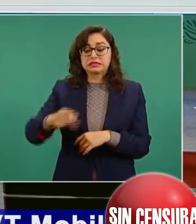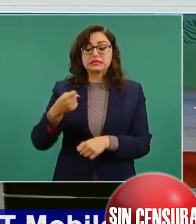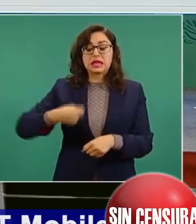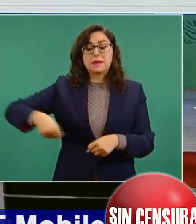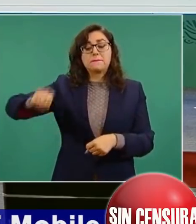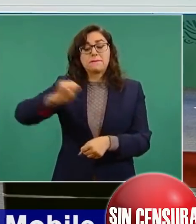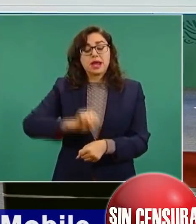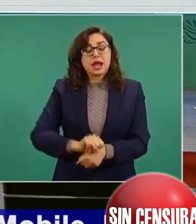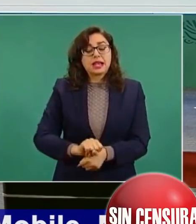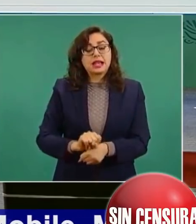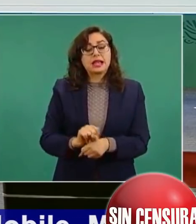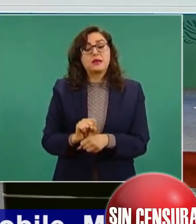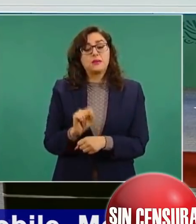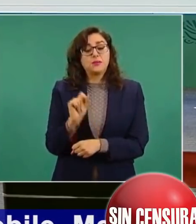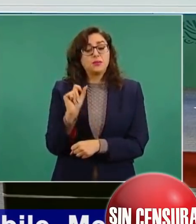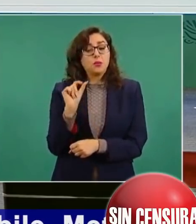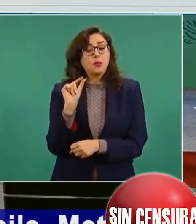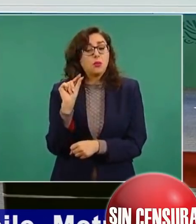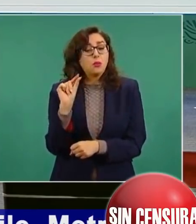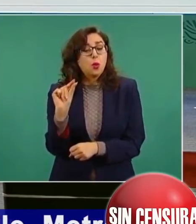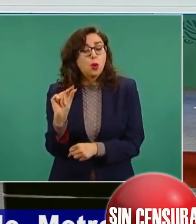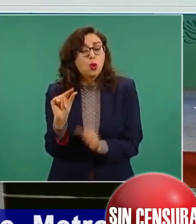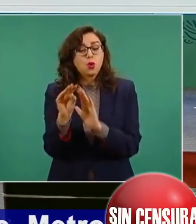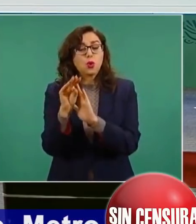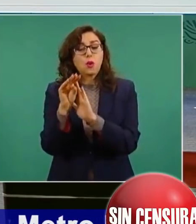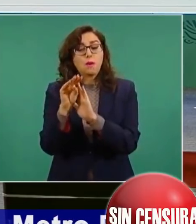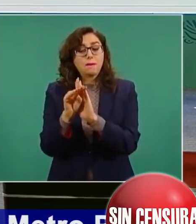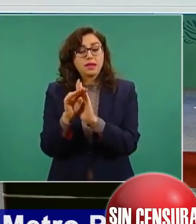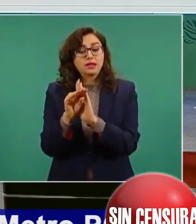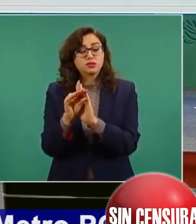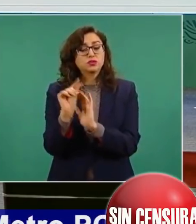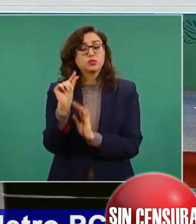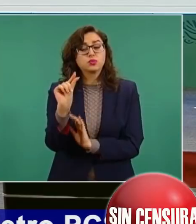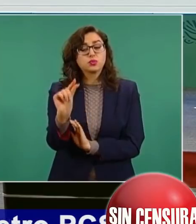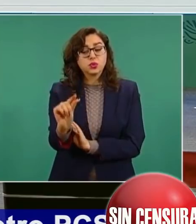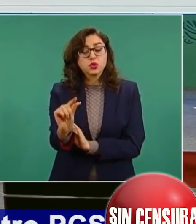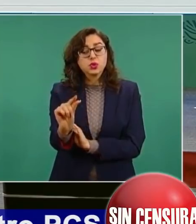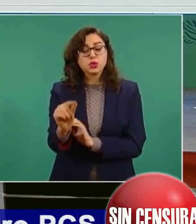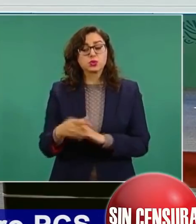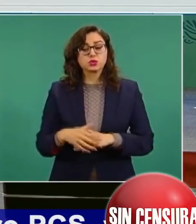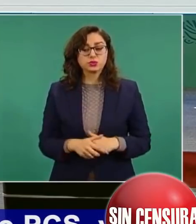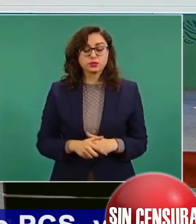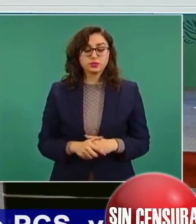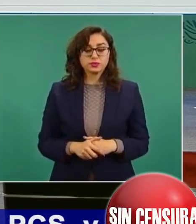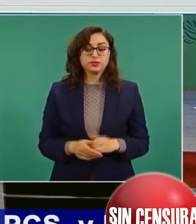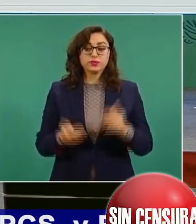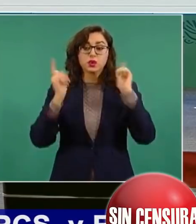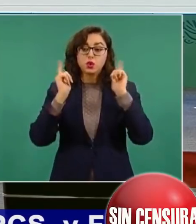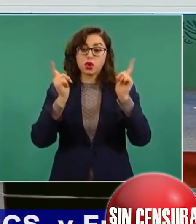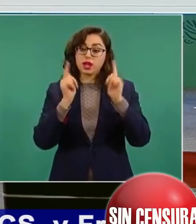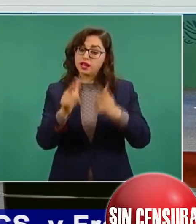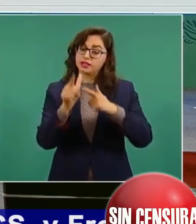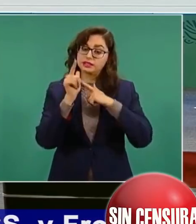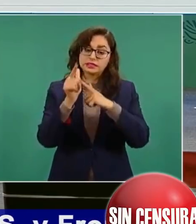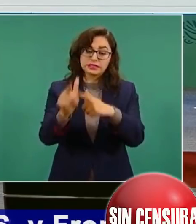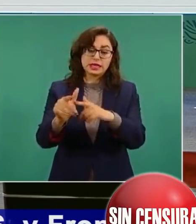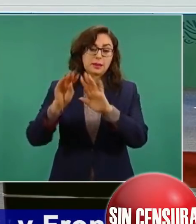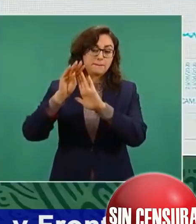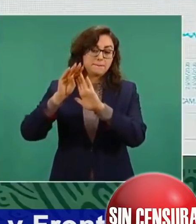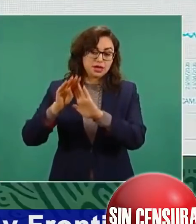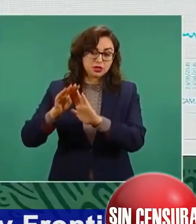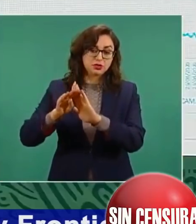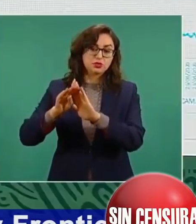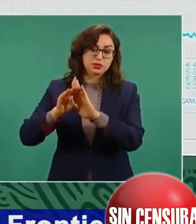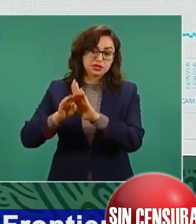cambio modesto todavía en la velocidad de las hospitalizaciones. Ojalá que se mantenga y ojalá que